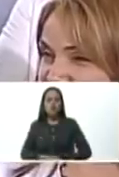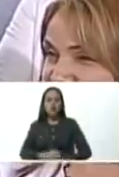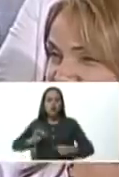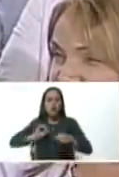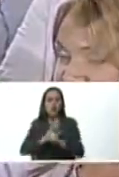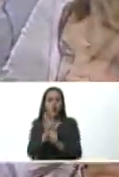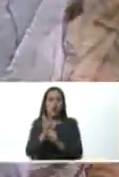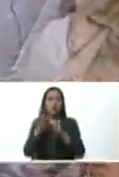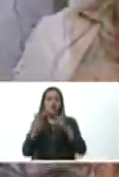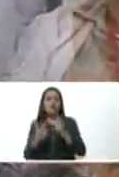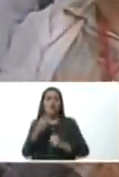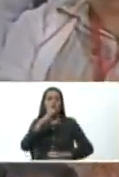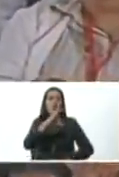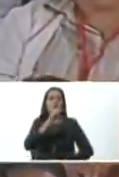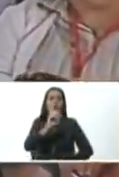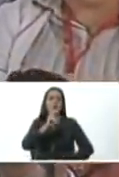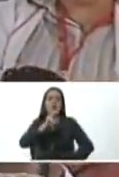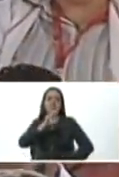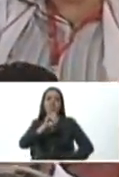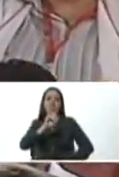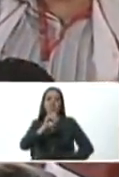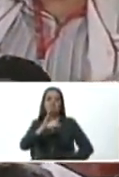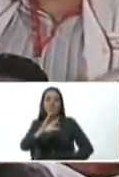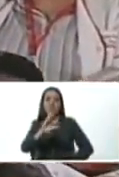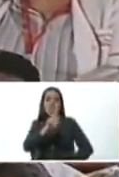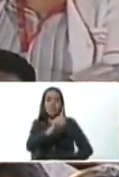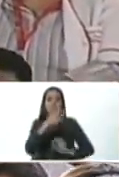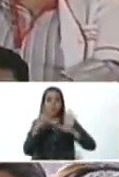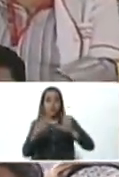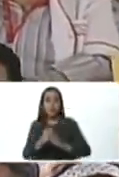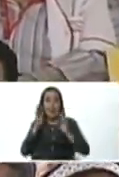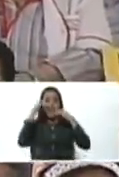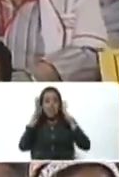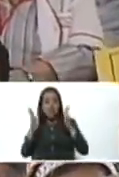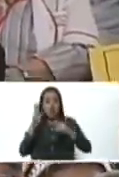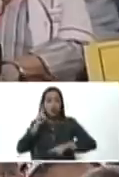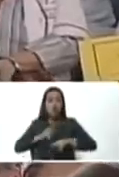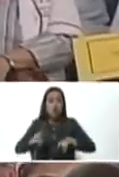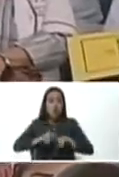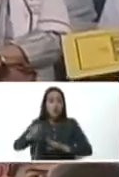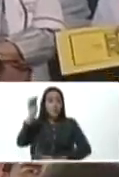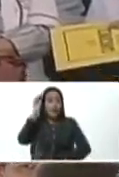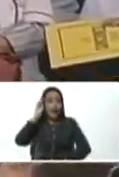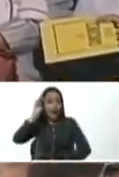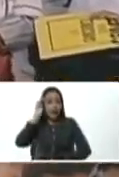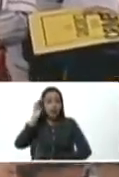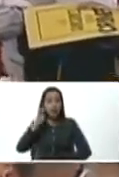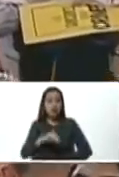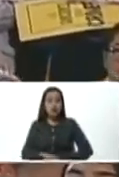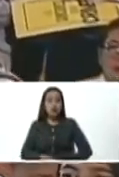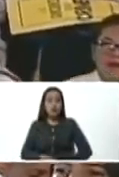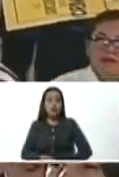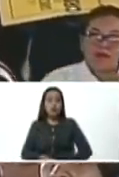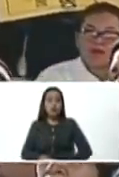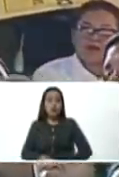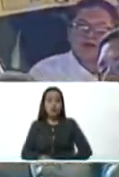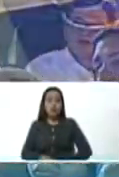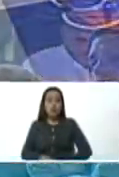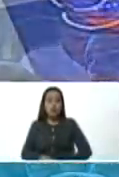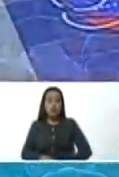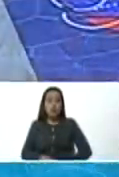COVID-19. Oído, atención a los niños, a las niñas, a los maestros, a las maestras, a los